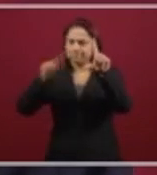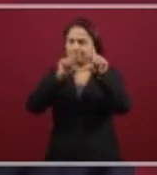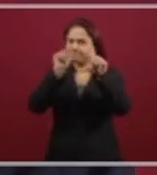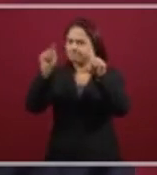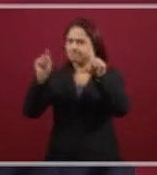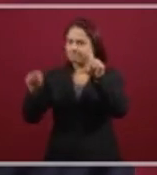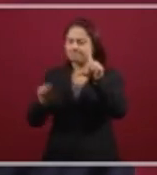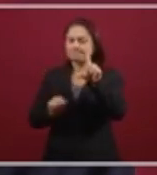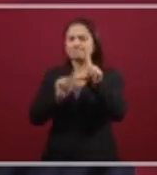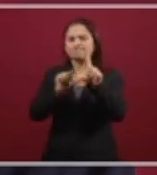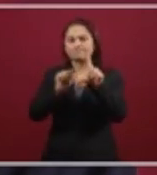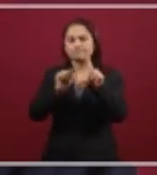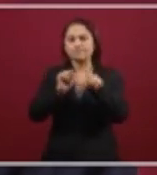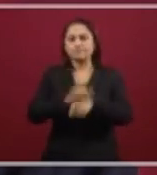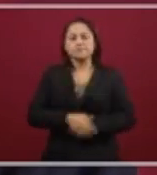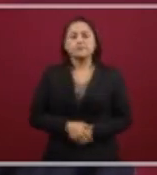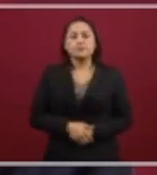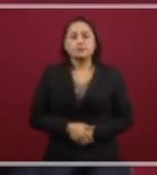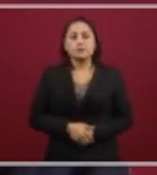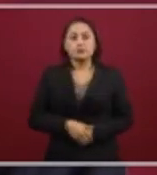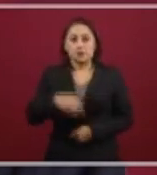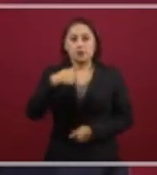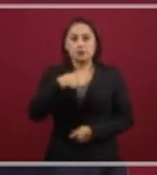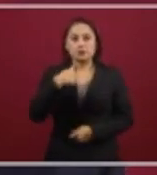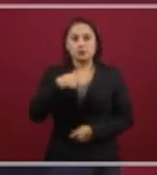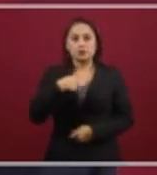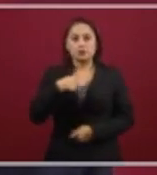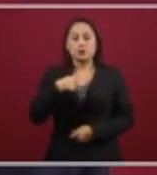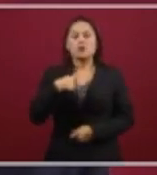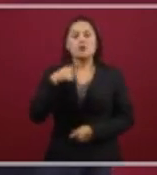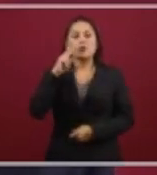Eso me da mucha tranquilidad